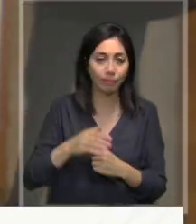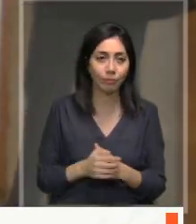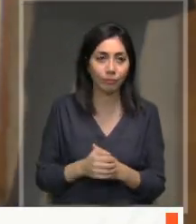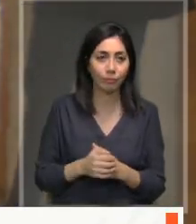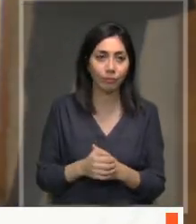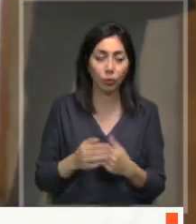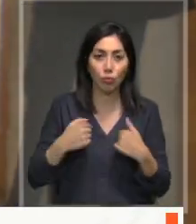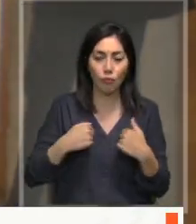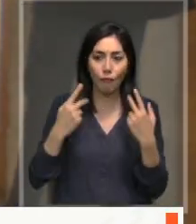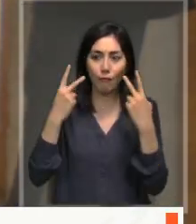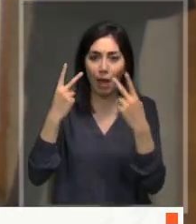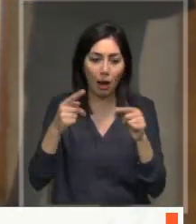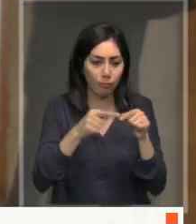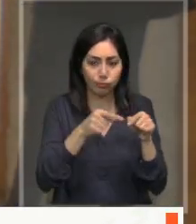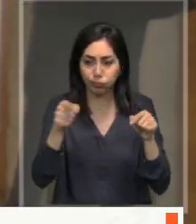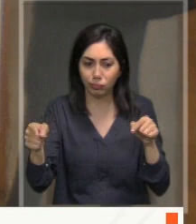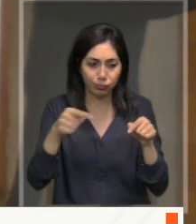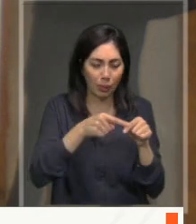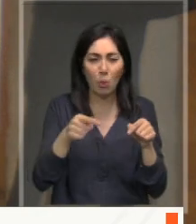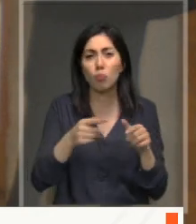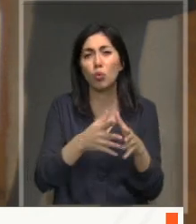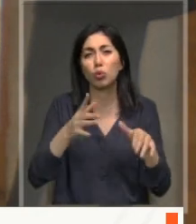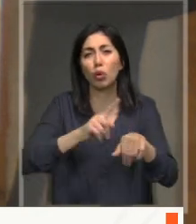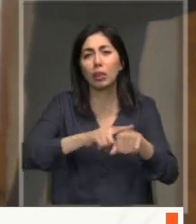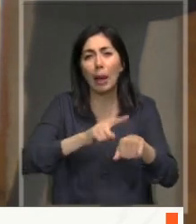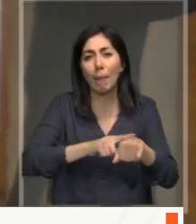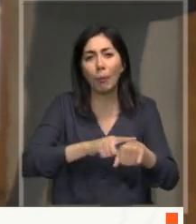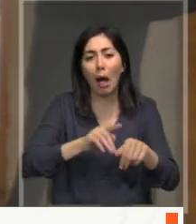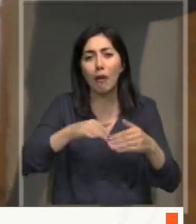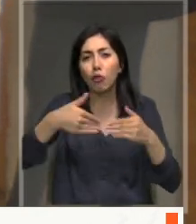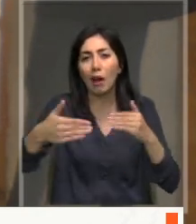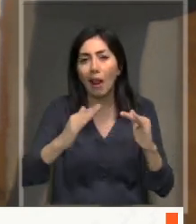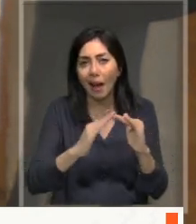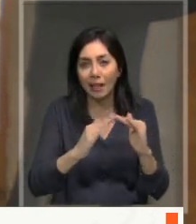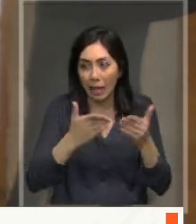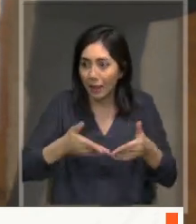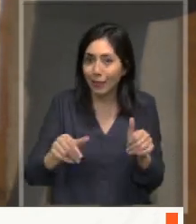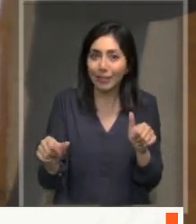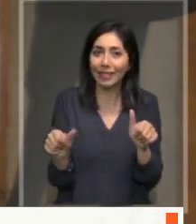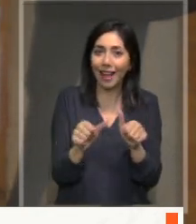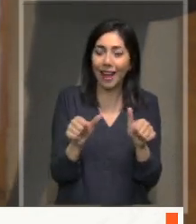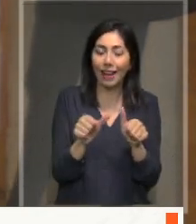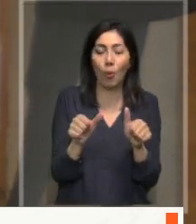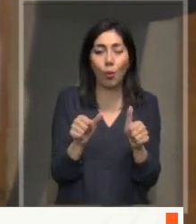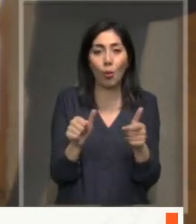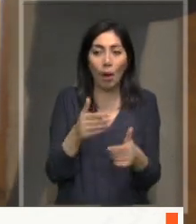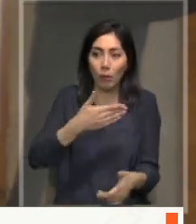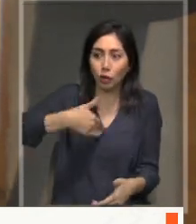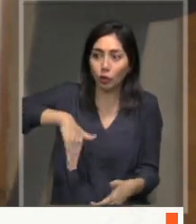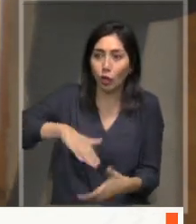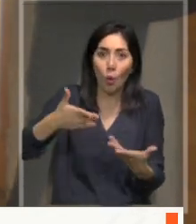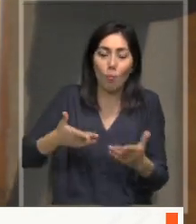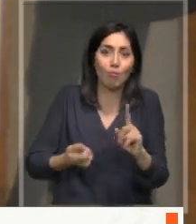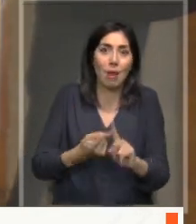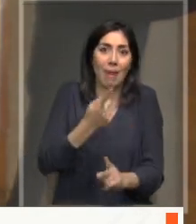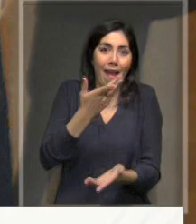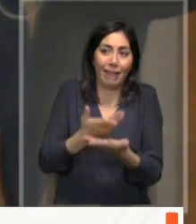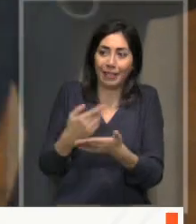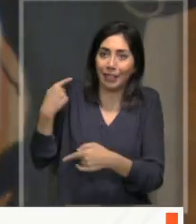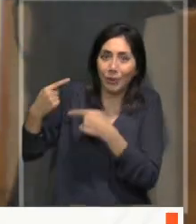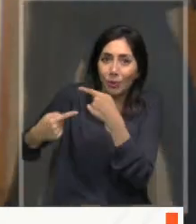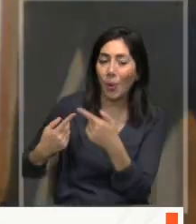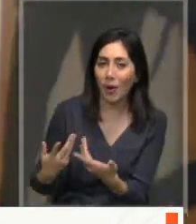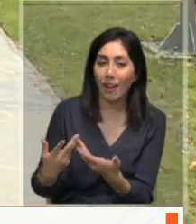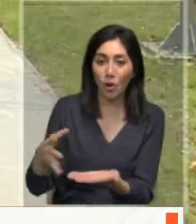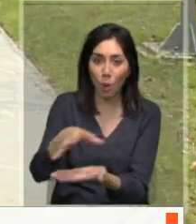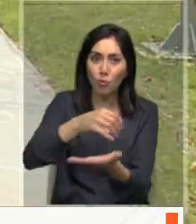implicaba estar mucho tiempo fuera de casa y acá estamos al lado. Para nosotros es algo histórico esto, y que la